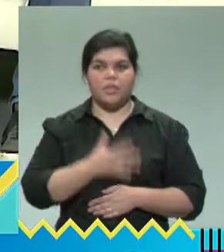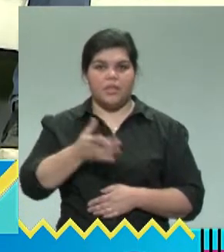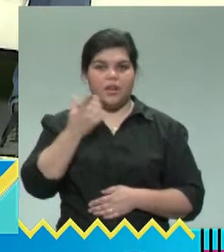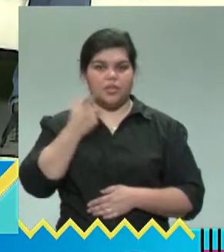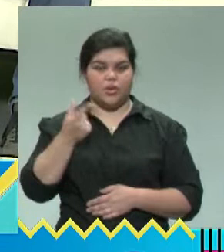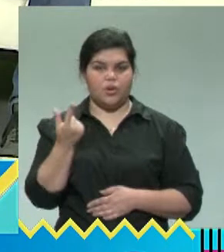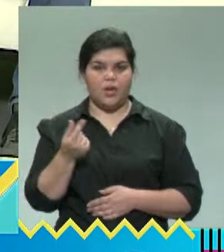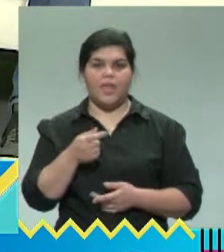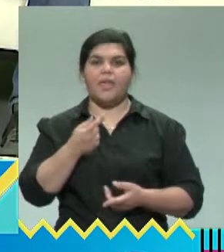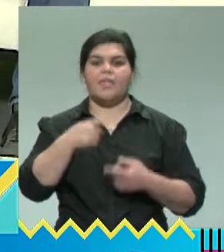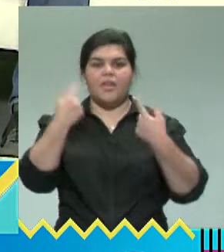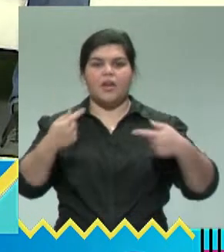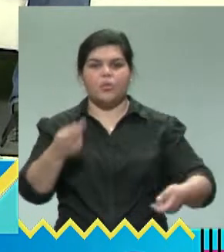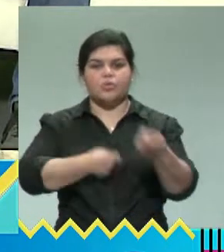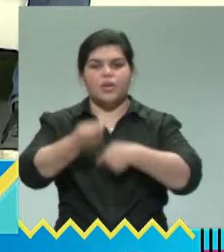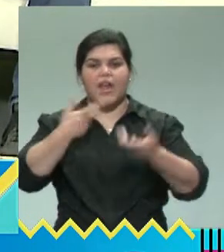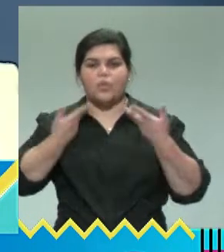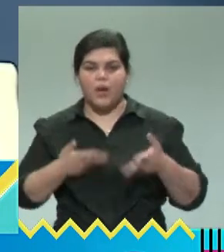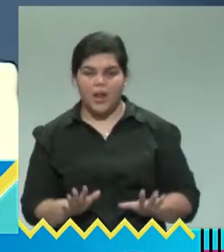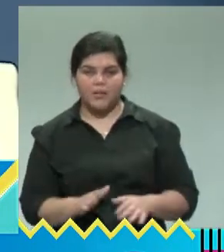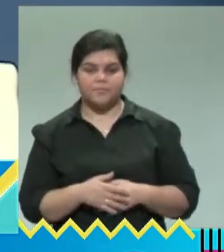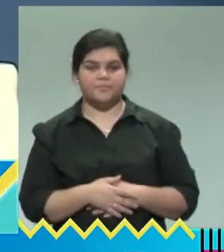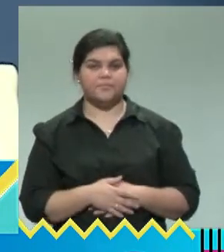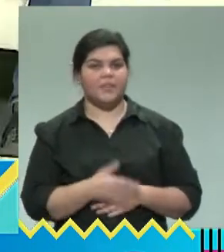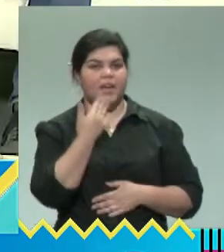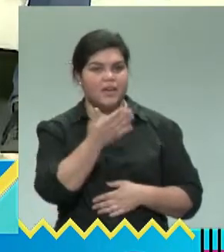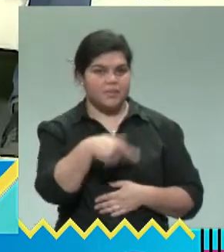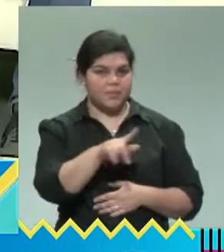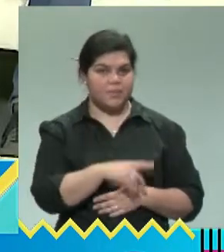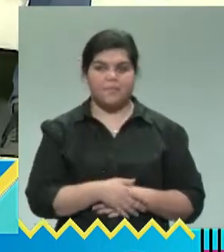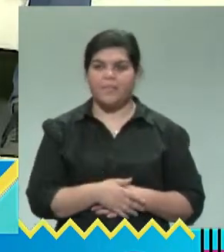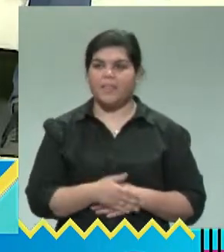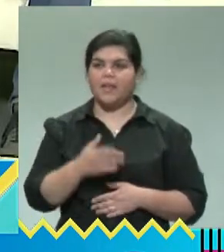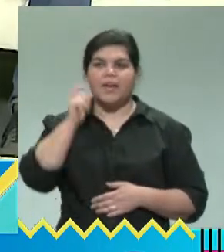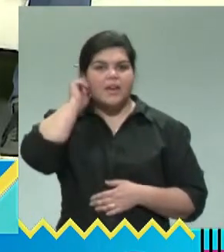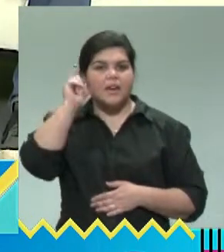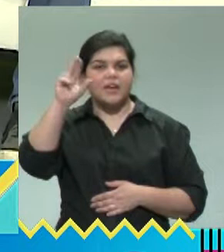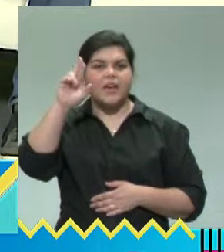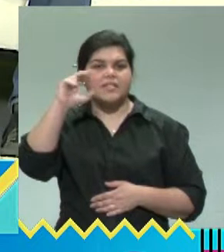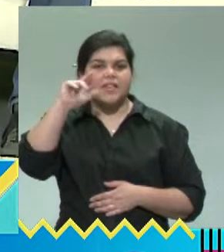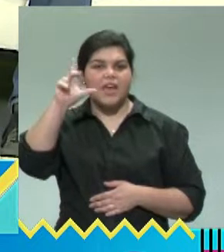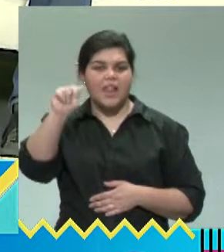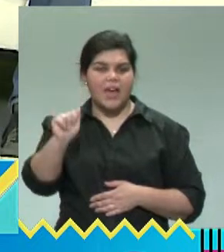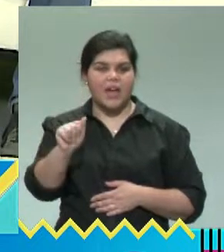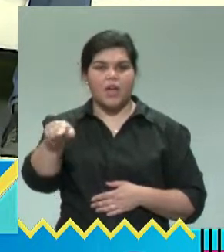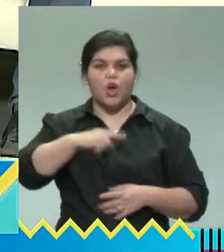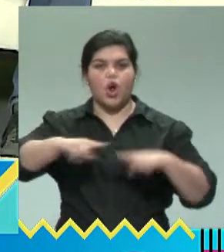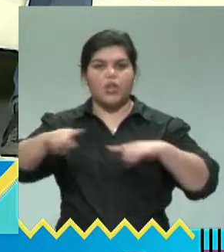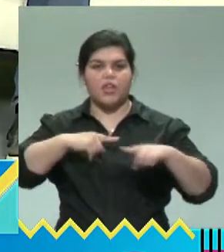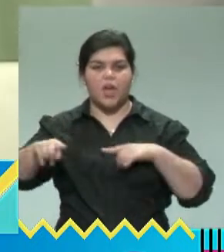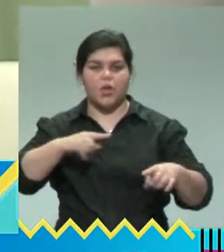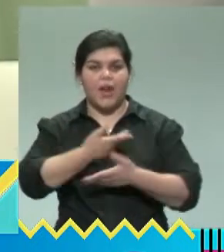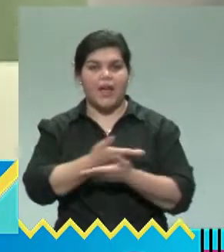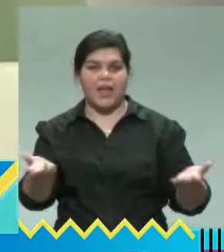Naturales Renovables. Muchas gracias. Muchas gracias por la invitación. También está con nosotros Graciela Martí, coordinadora general de Unicipio. Muchas gracias por estar